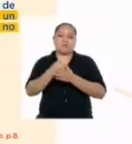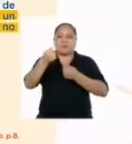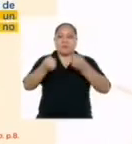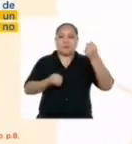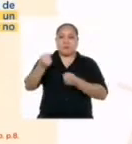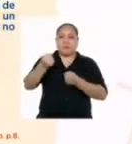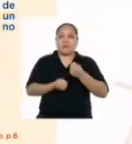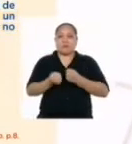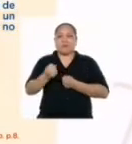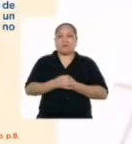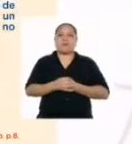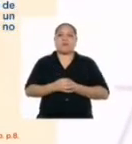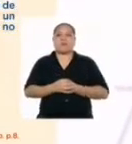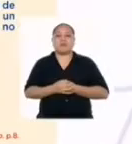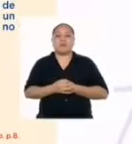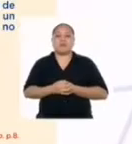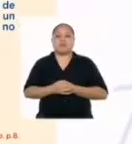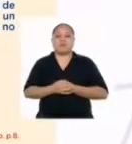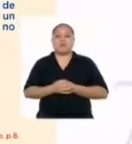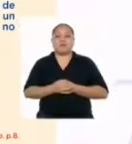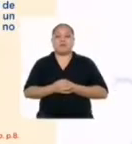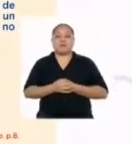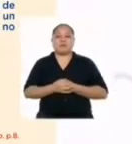primera vez.